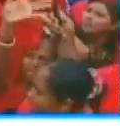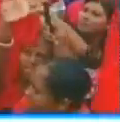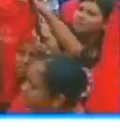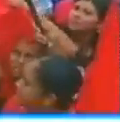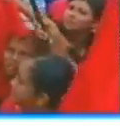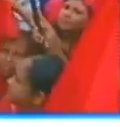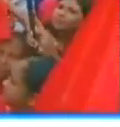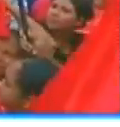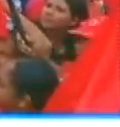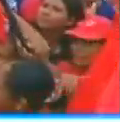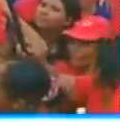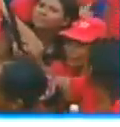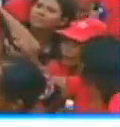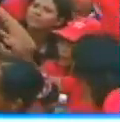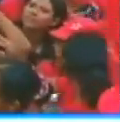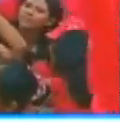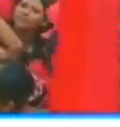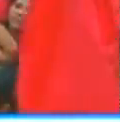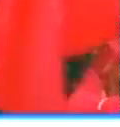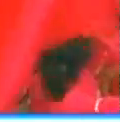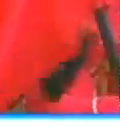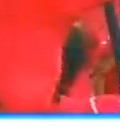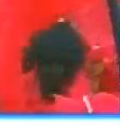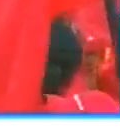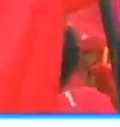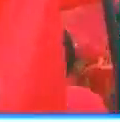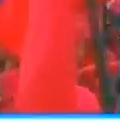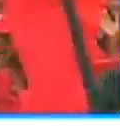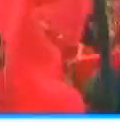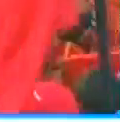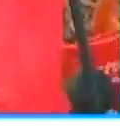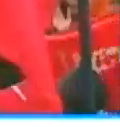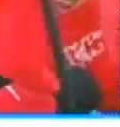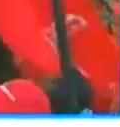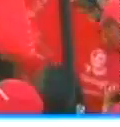venezolanos a darle una oportunidad a la paz.